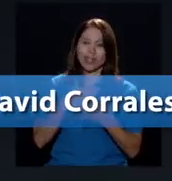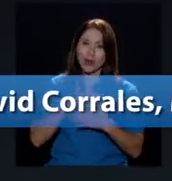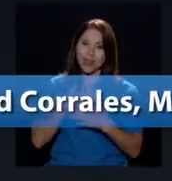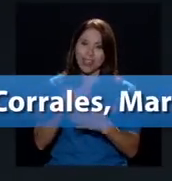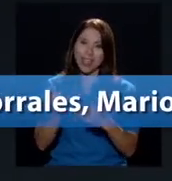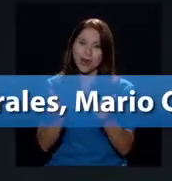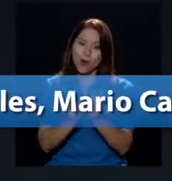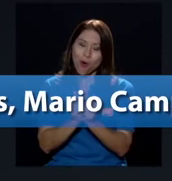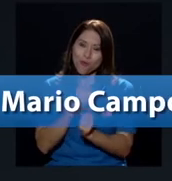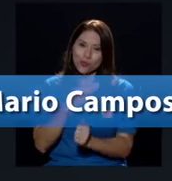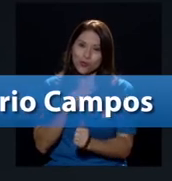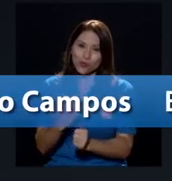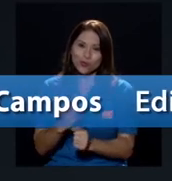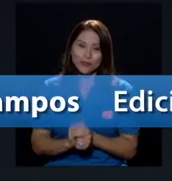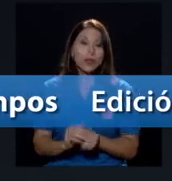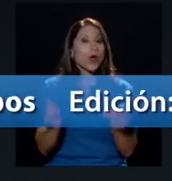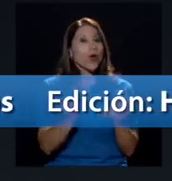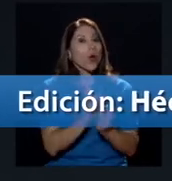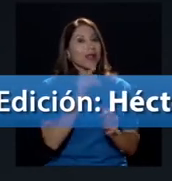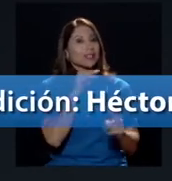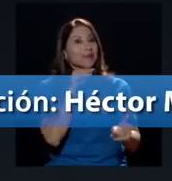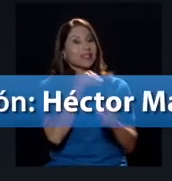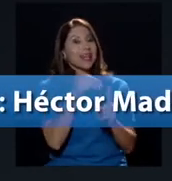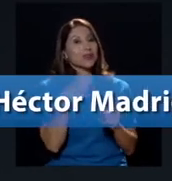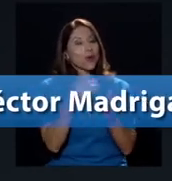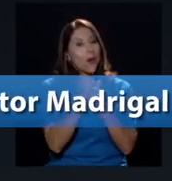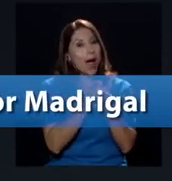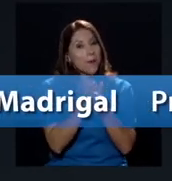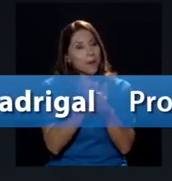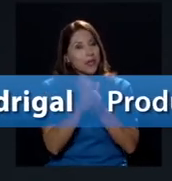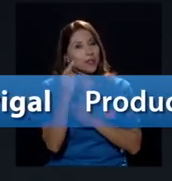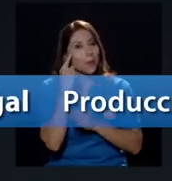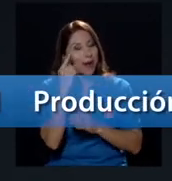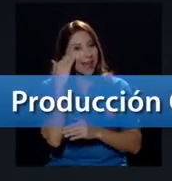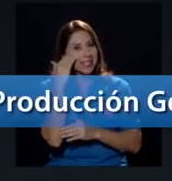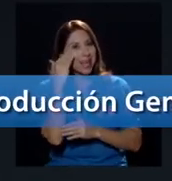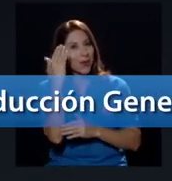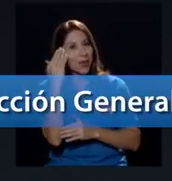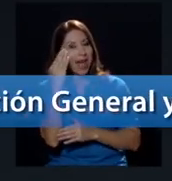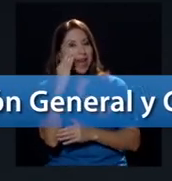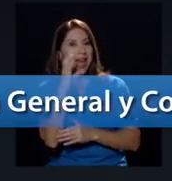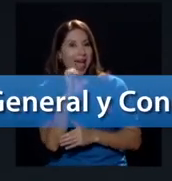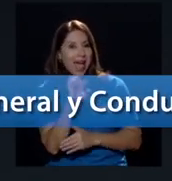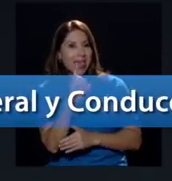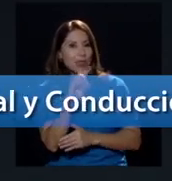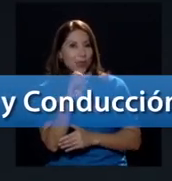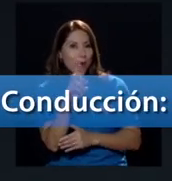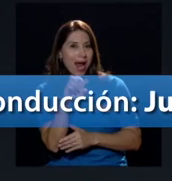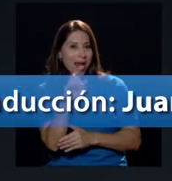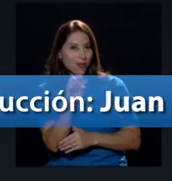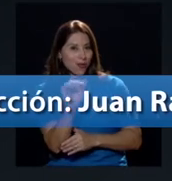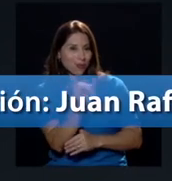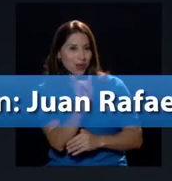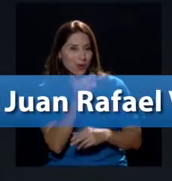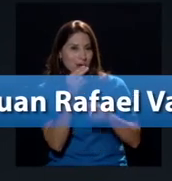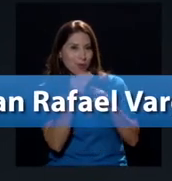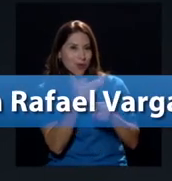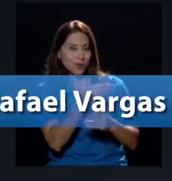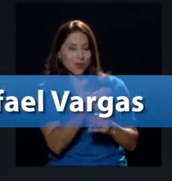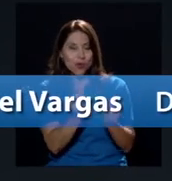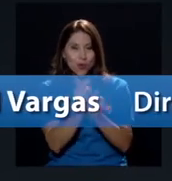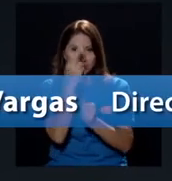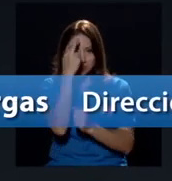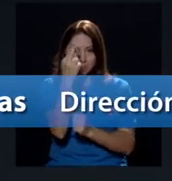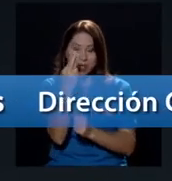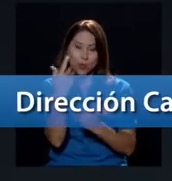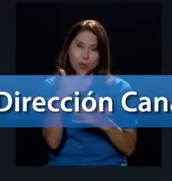mensaje y aprovecho para saludar josh homónimo con todo el respeto y la admiración que le tengo y